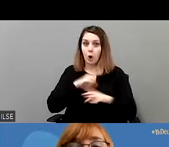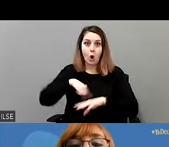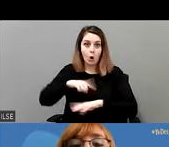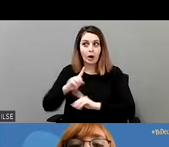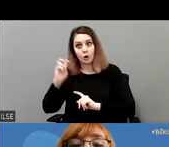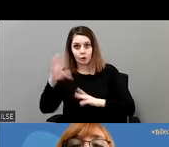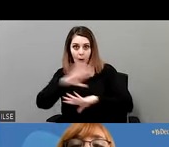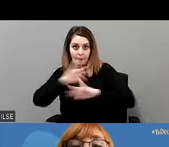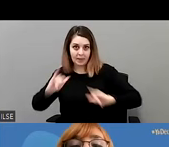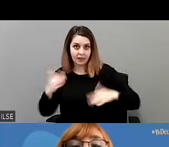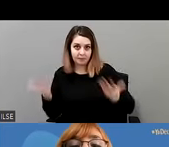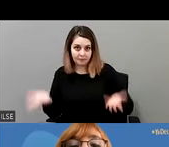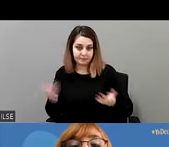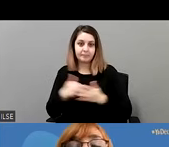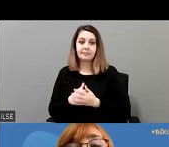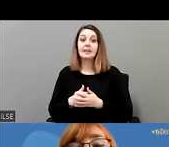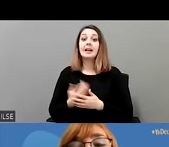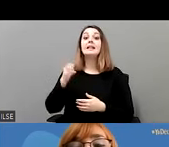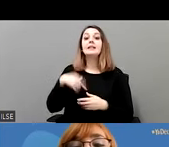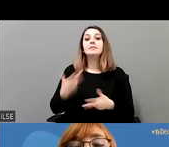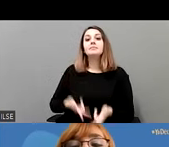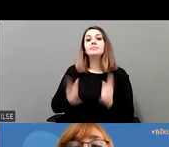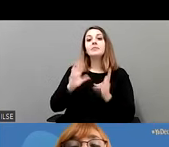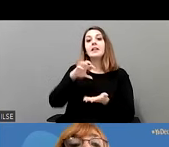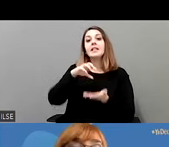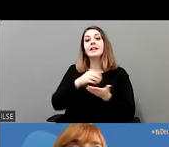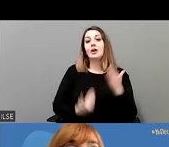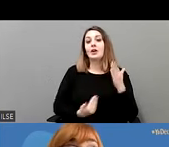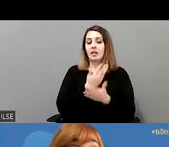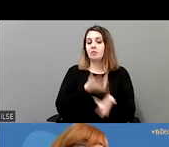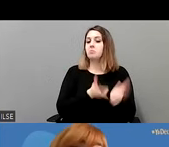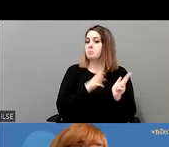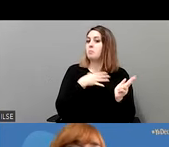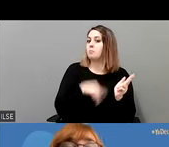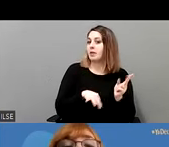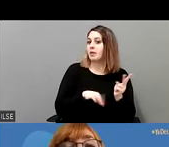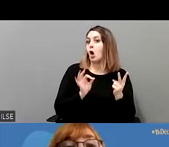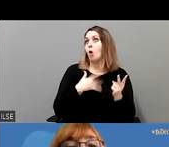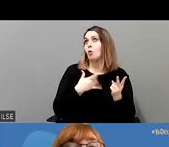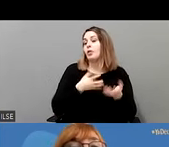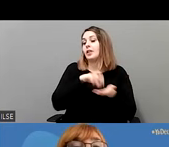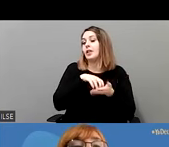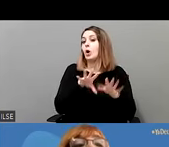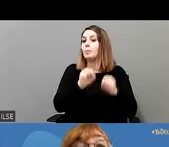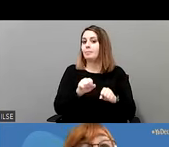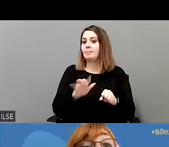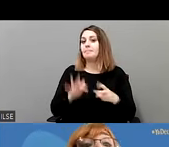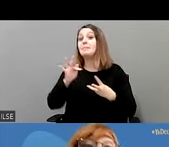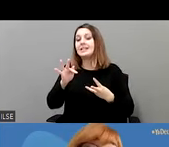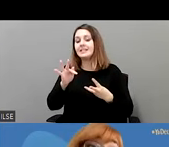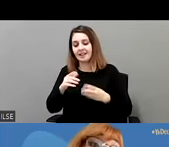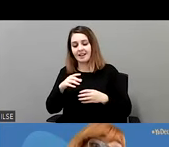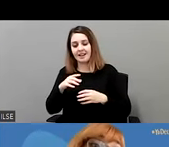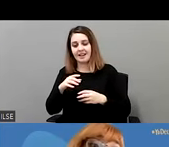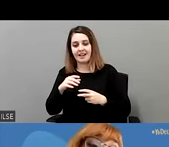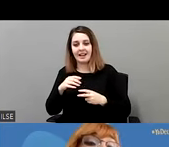otro. También te permite, por ejemplo, ir al centro de día o al ocupacional y tener asistencia personal, pero te dan